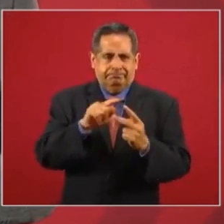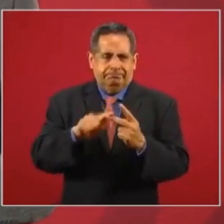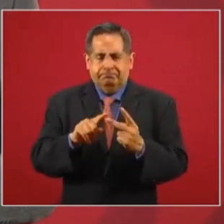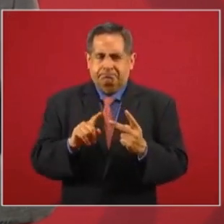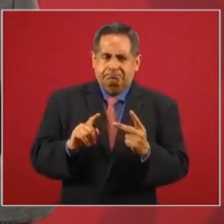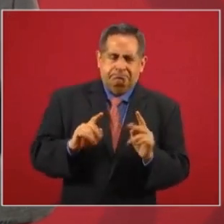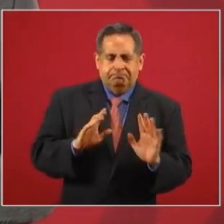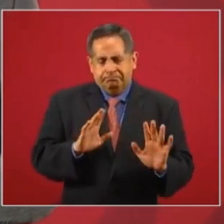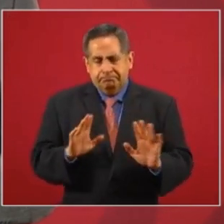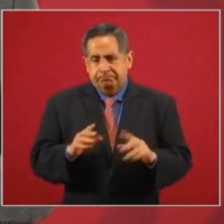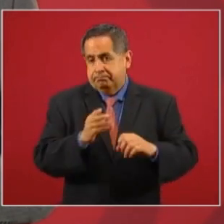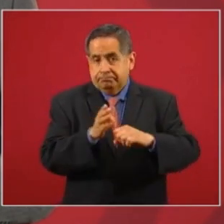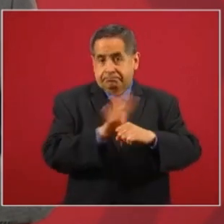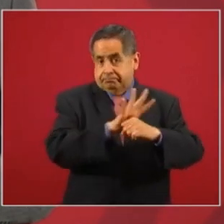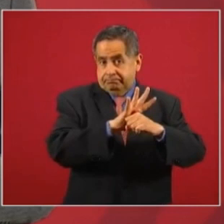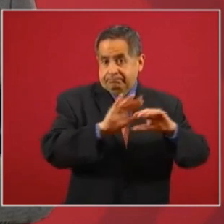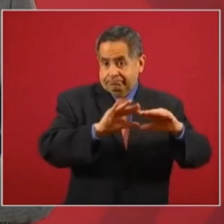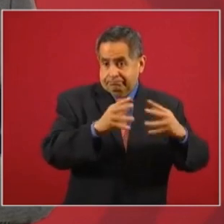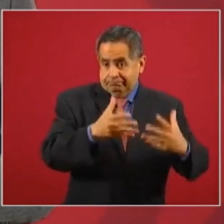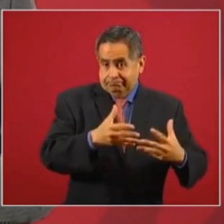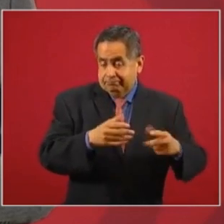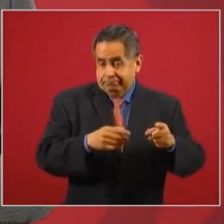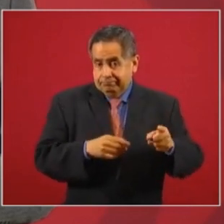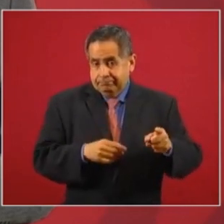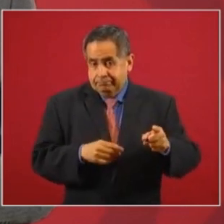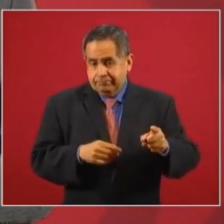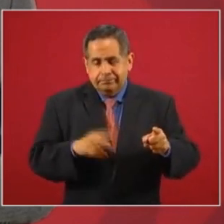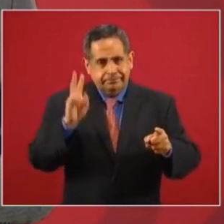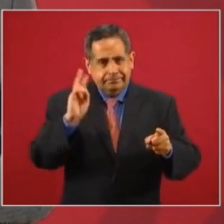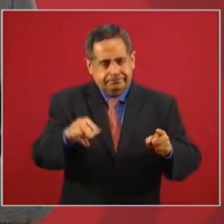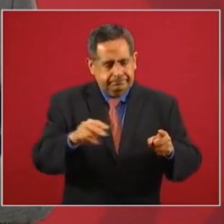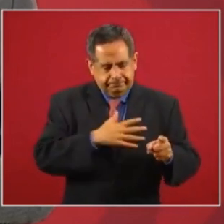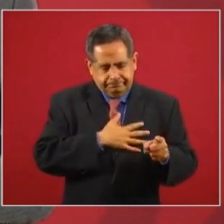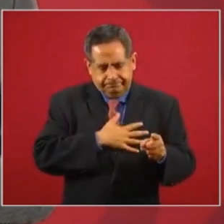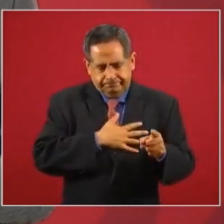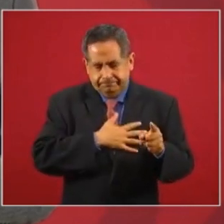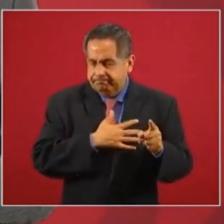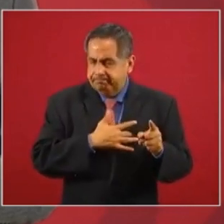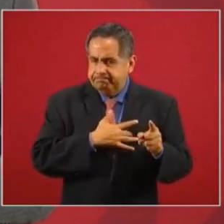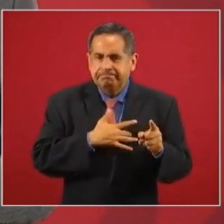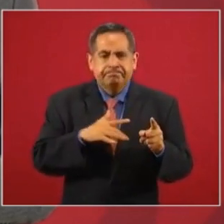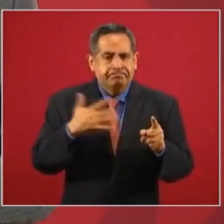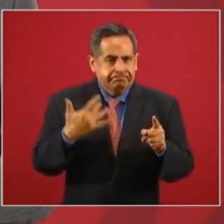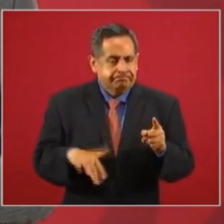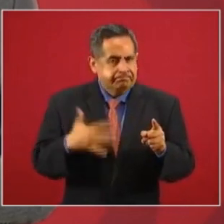la pandemia, con todo el dolor que ha dejado.